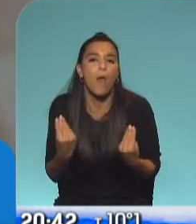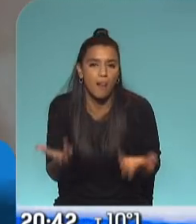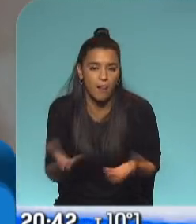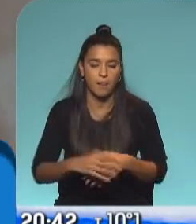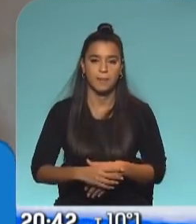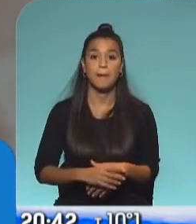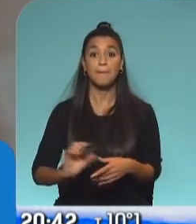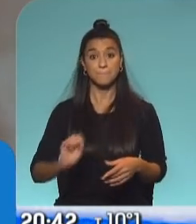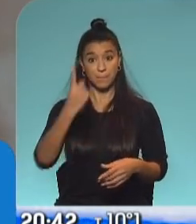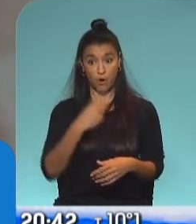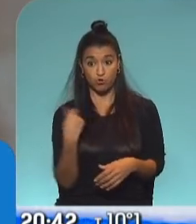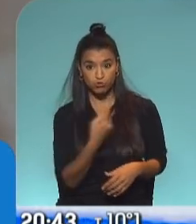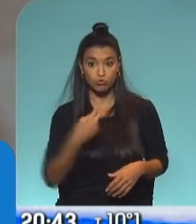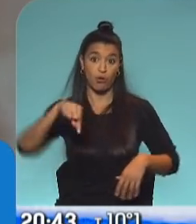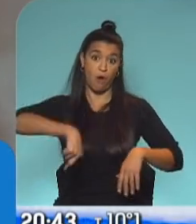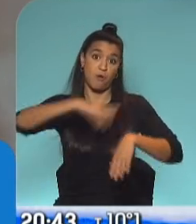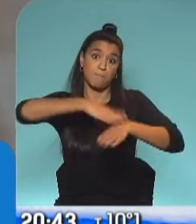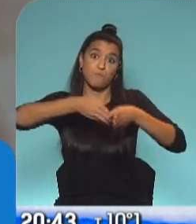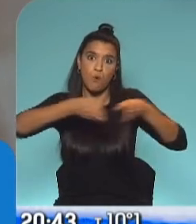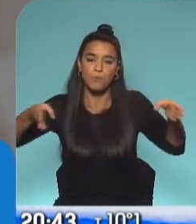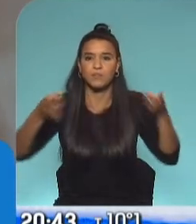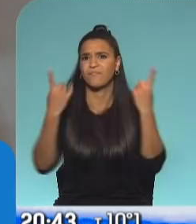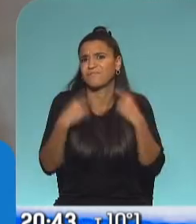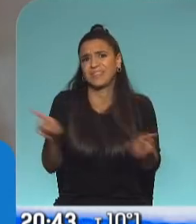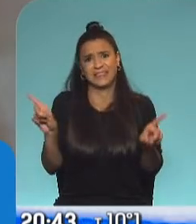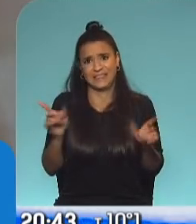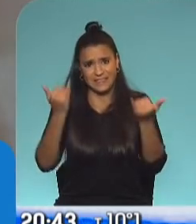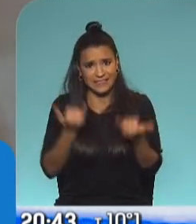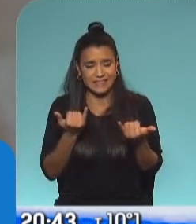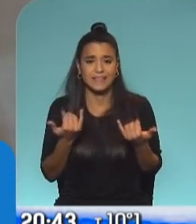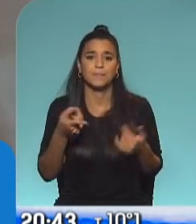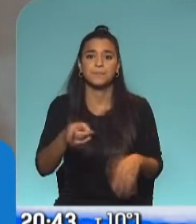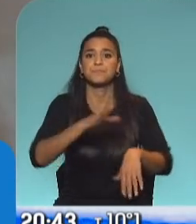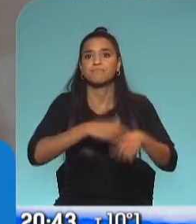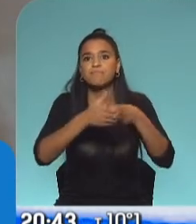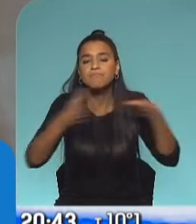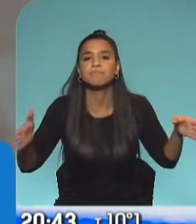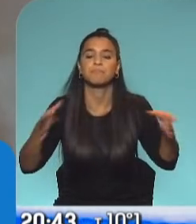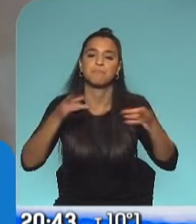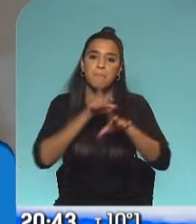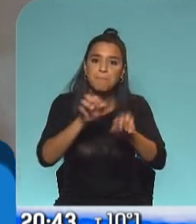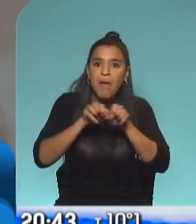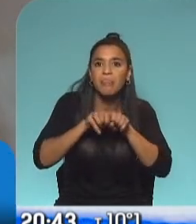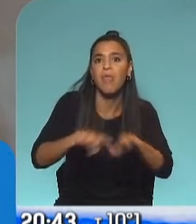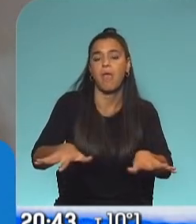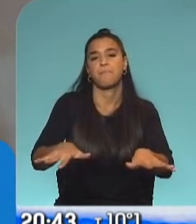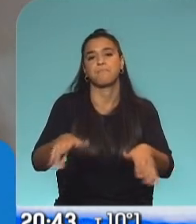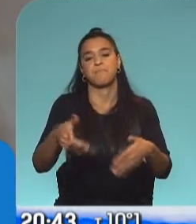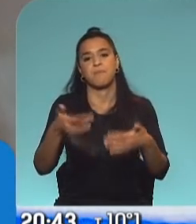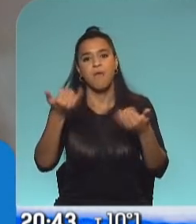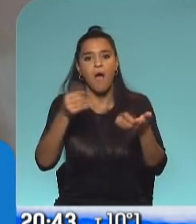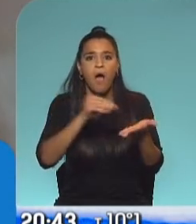Bueno, primero estamos atravesando un momento absolutamente excepcional, que es este momento de pandemia, en donde distintos lugares, en donde